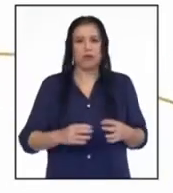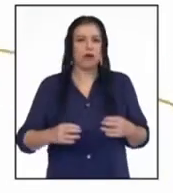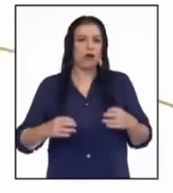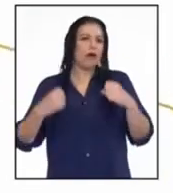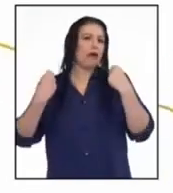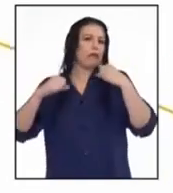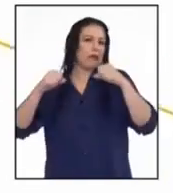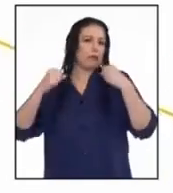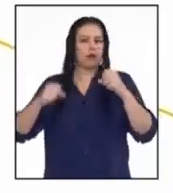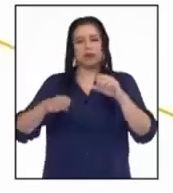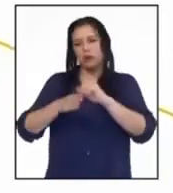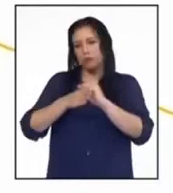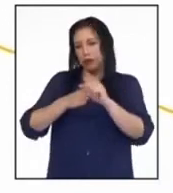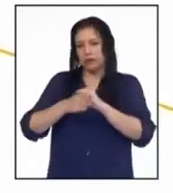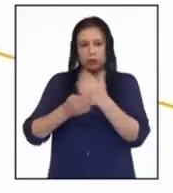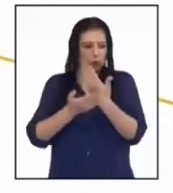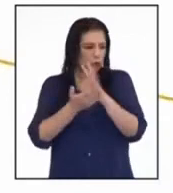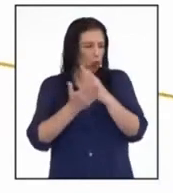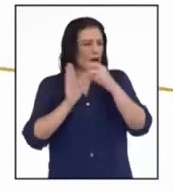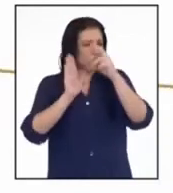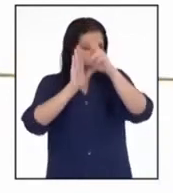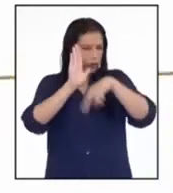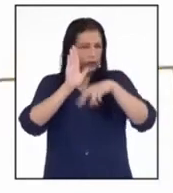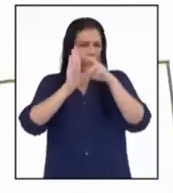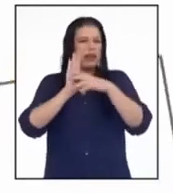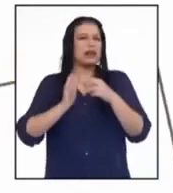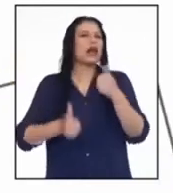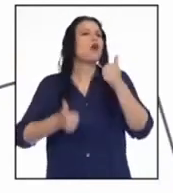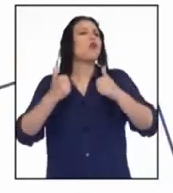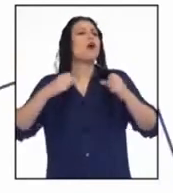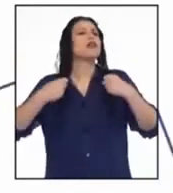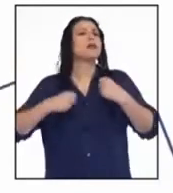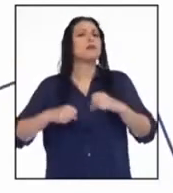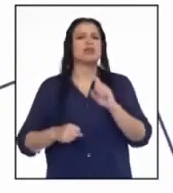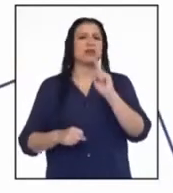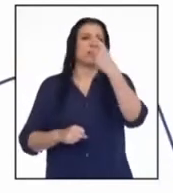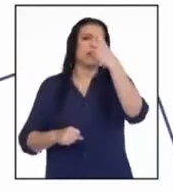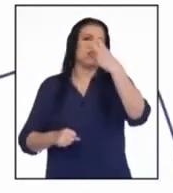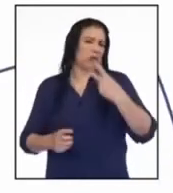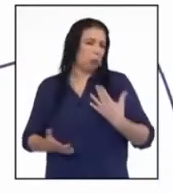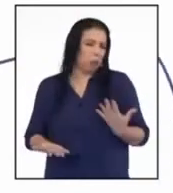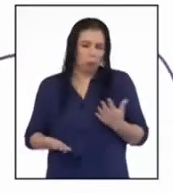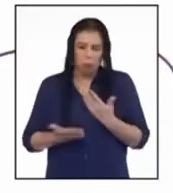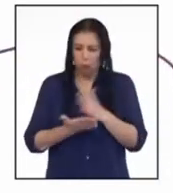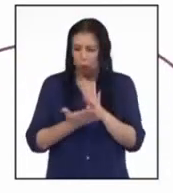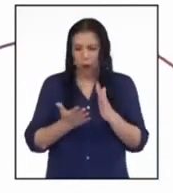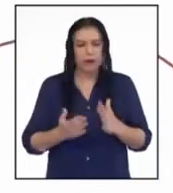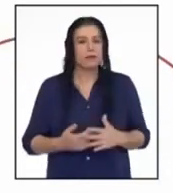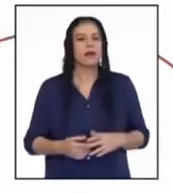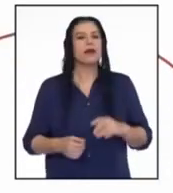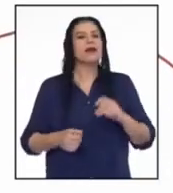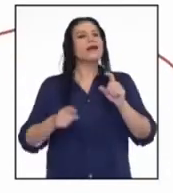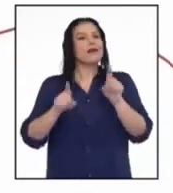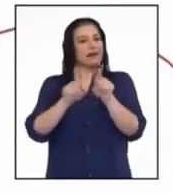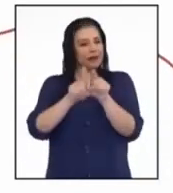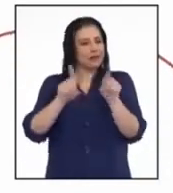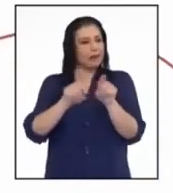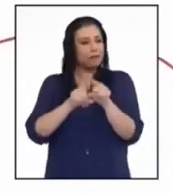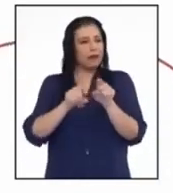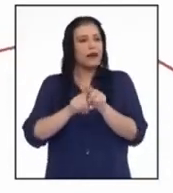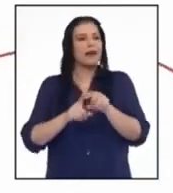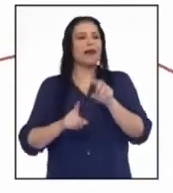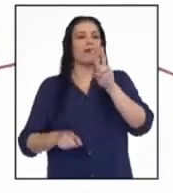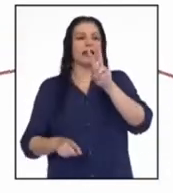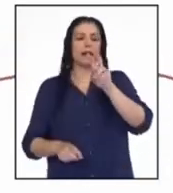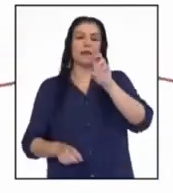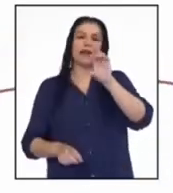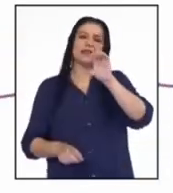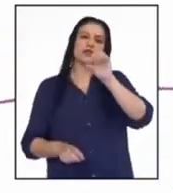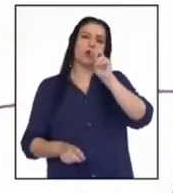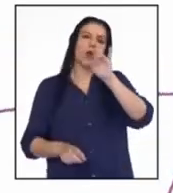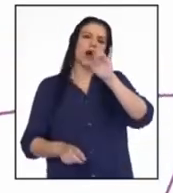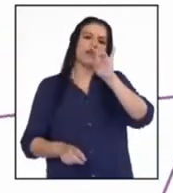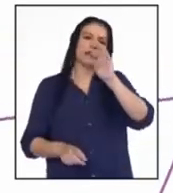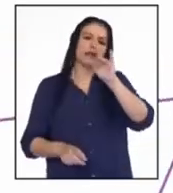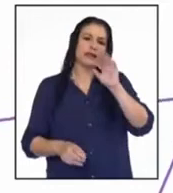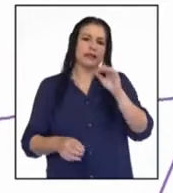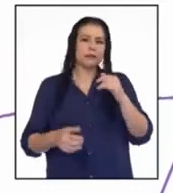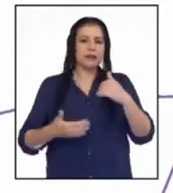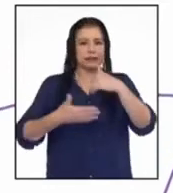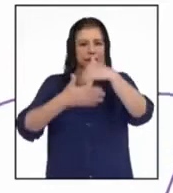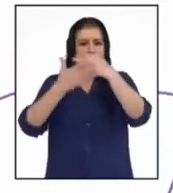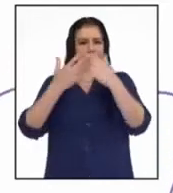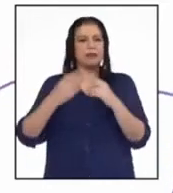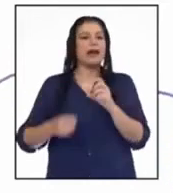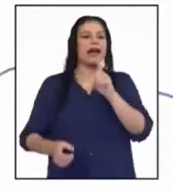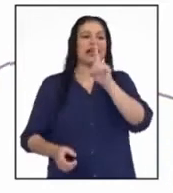deporte que practicas, no hay una regla específica que indique qué deporte va en primer lugar. Por otro lado, las variables cuantitativas se subdividen